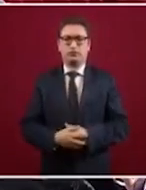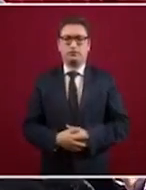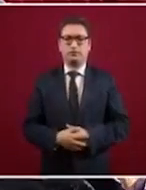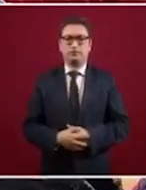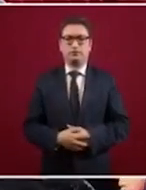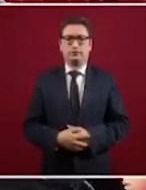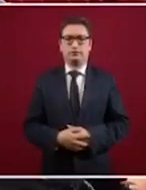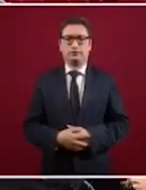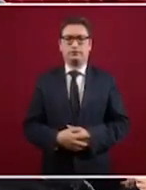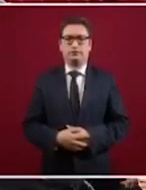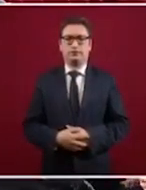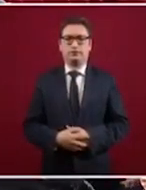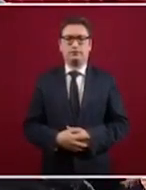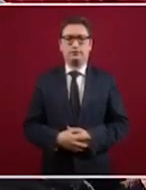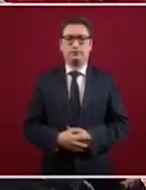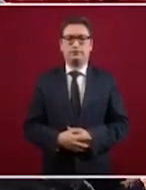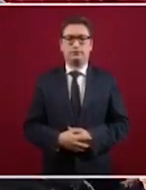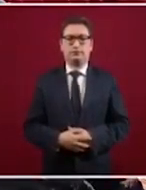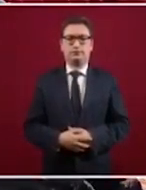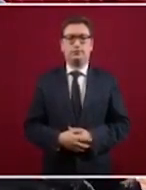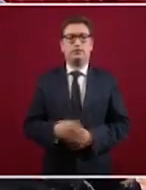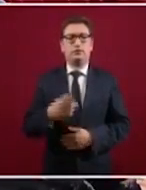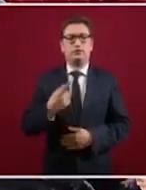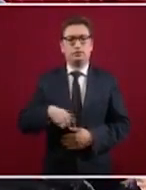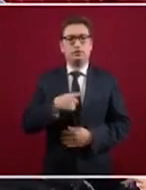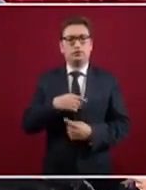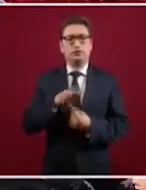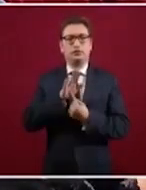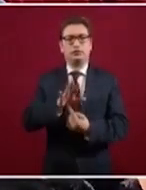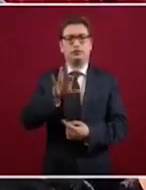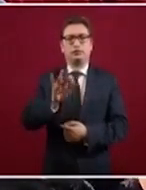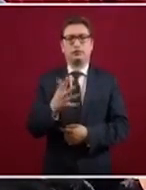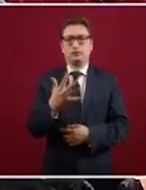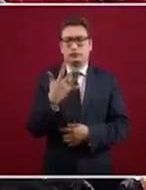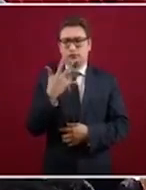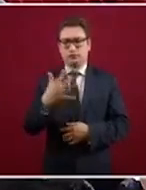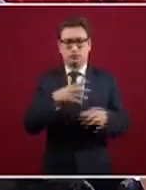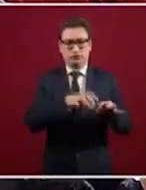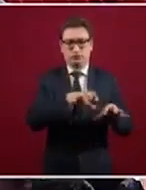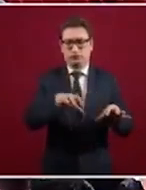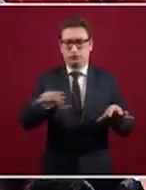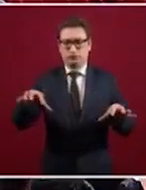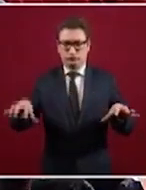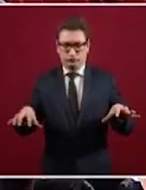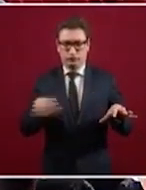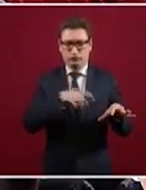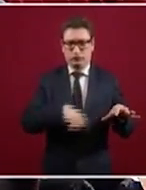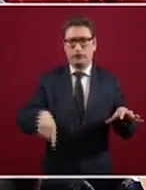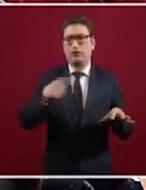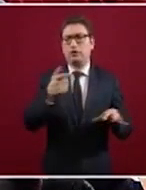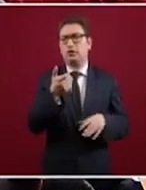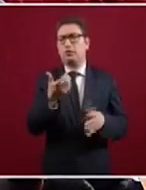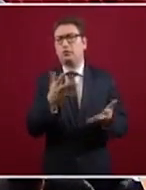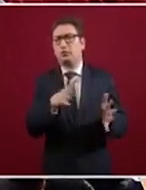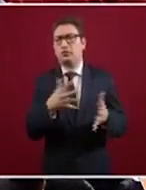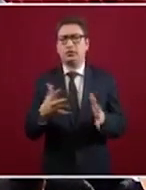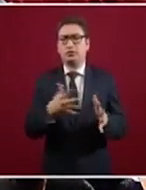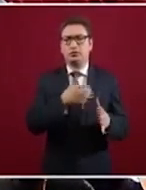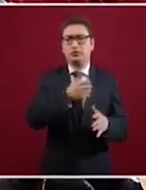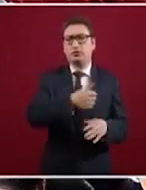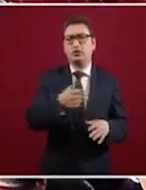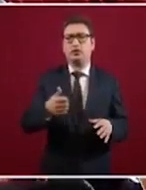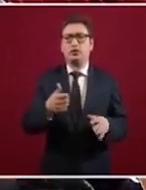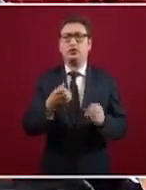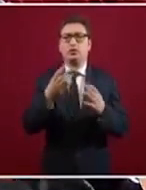favor si fueran tan amables vamos a presentar 45 lotes alrededor el precio inicial de salida es